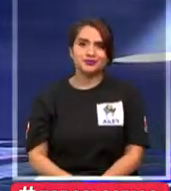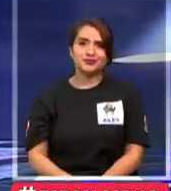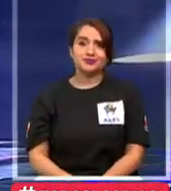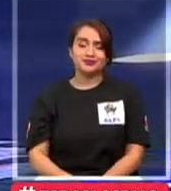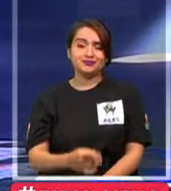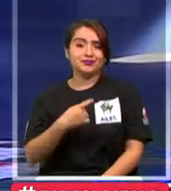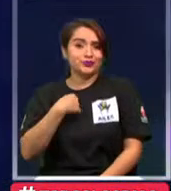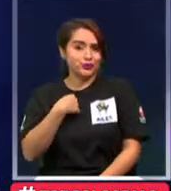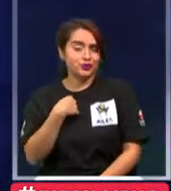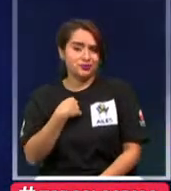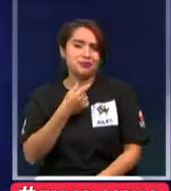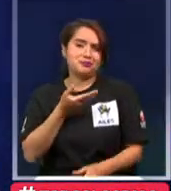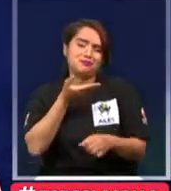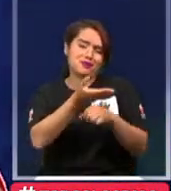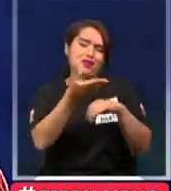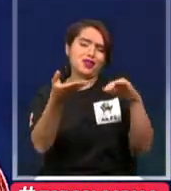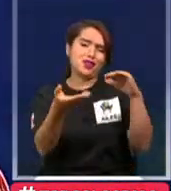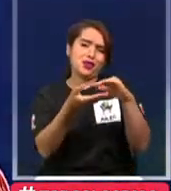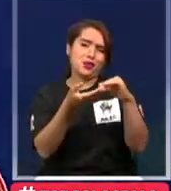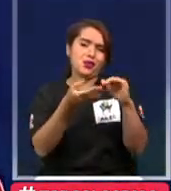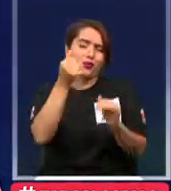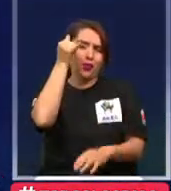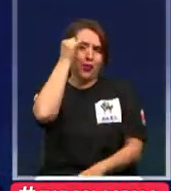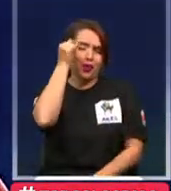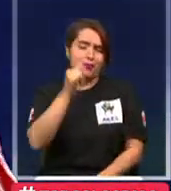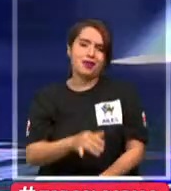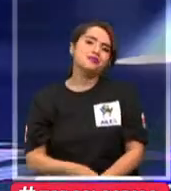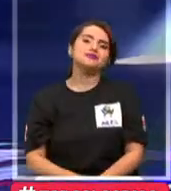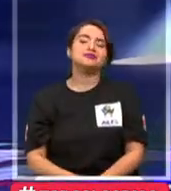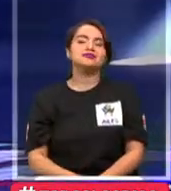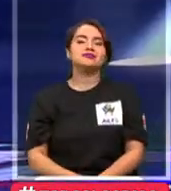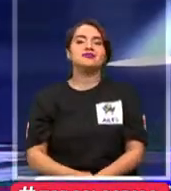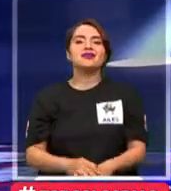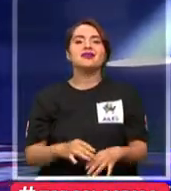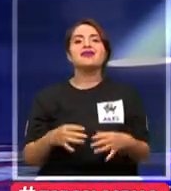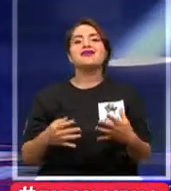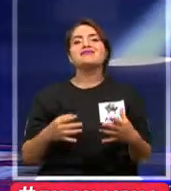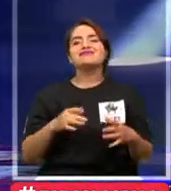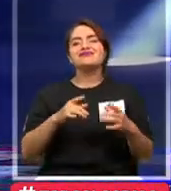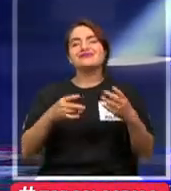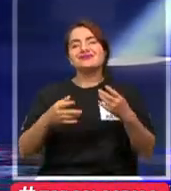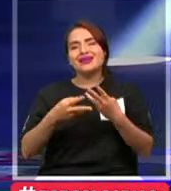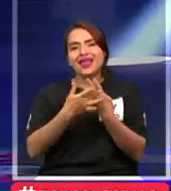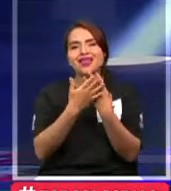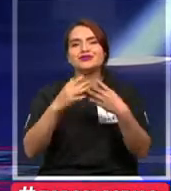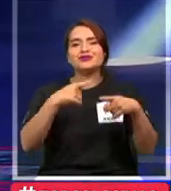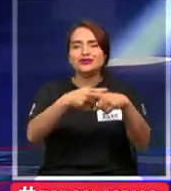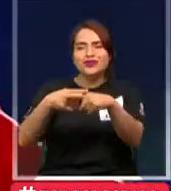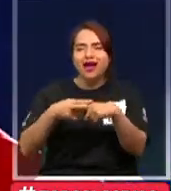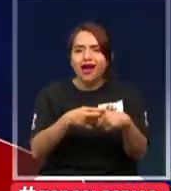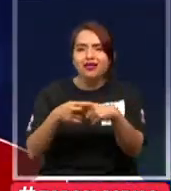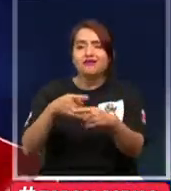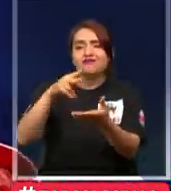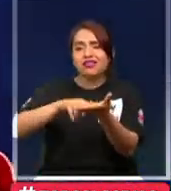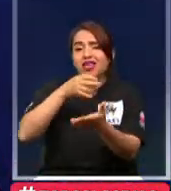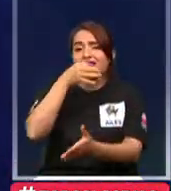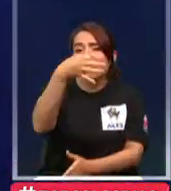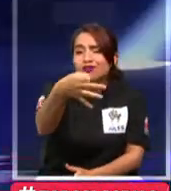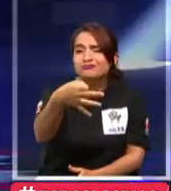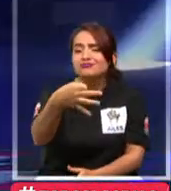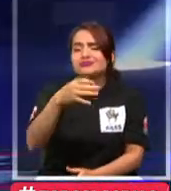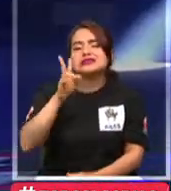yo le pido disculpas por no haber reaccionado en las redes sociales. ¿Se da cuenta? En verdad se lo digo,